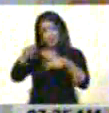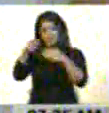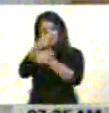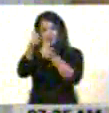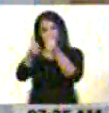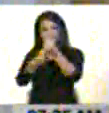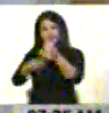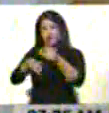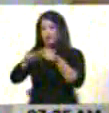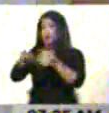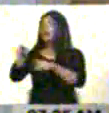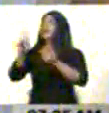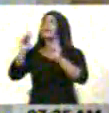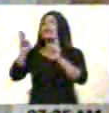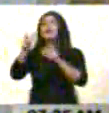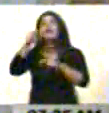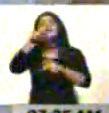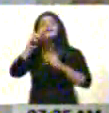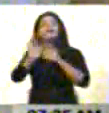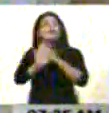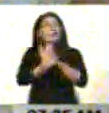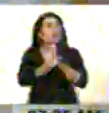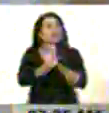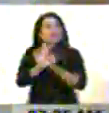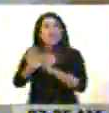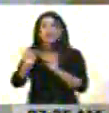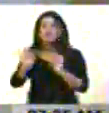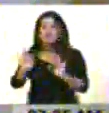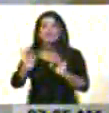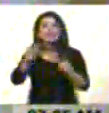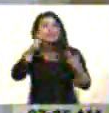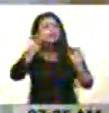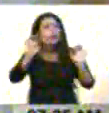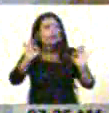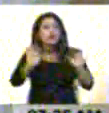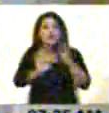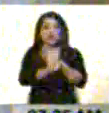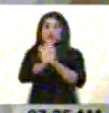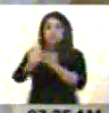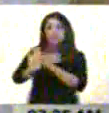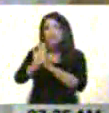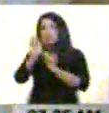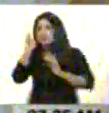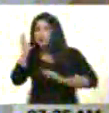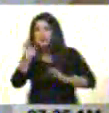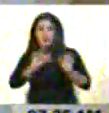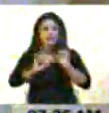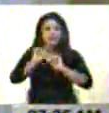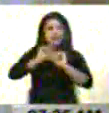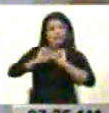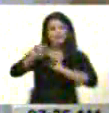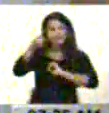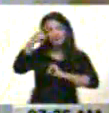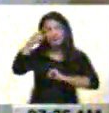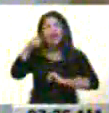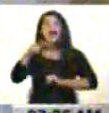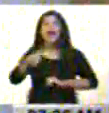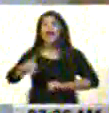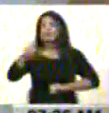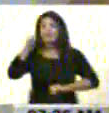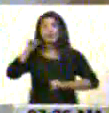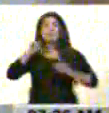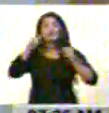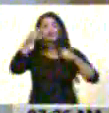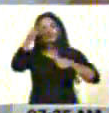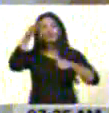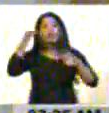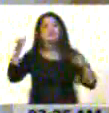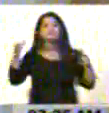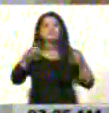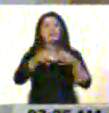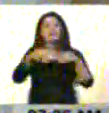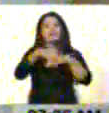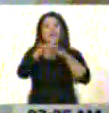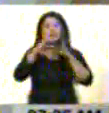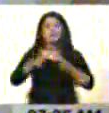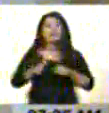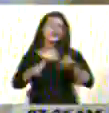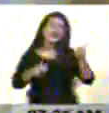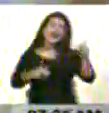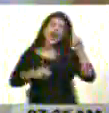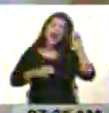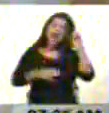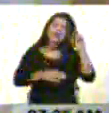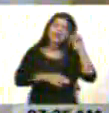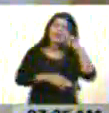tema de la seguridad. Ayer en Consejo de Ministros se activaba el primer Consejo de Seguridad del año. Mientras la Asamblea estaba perdiendo el tiempo